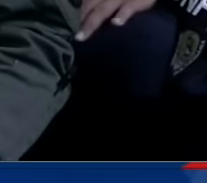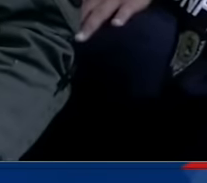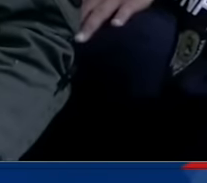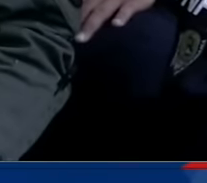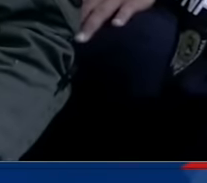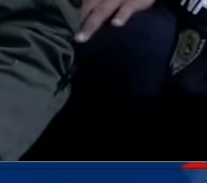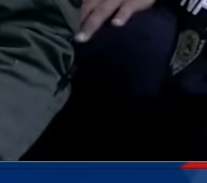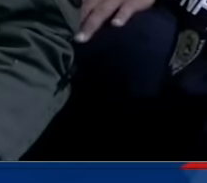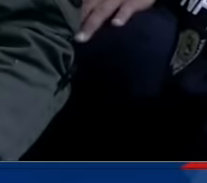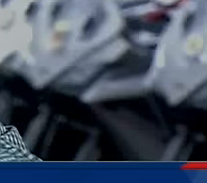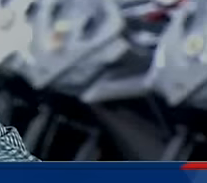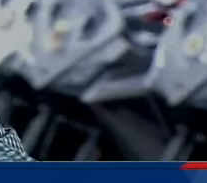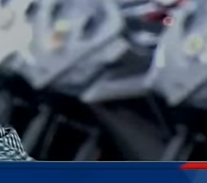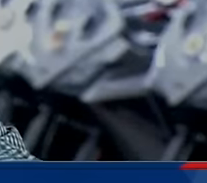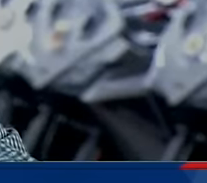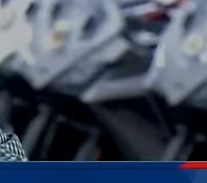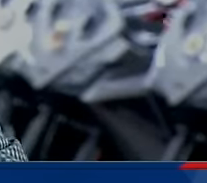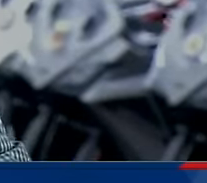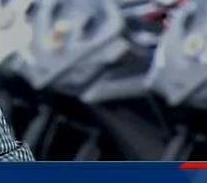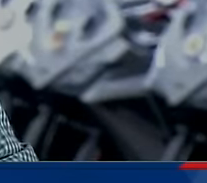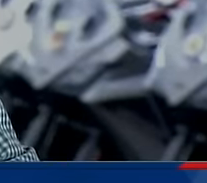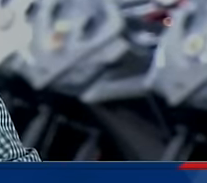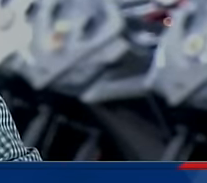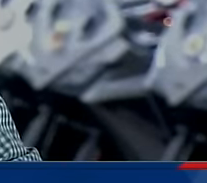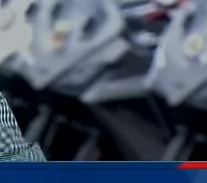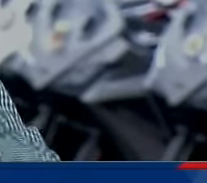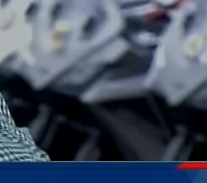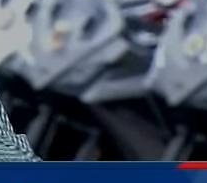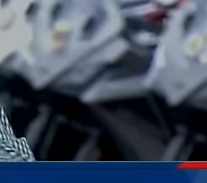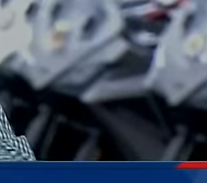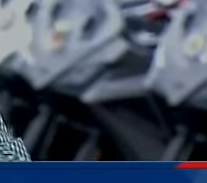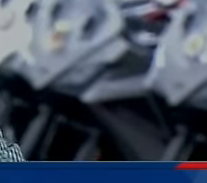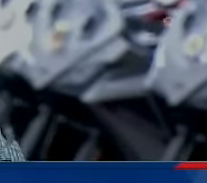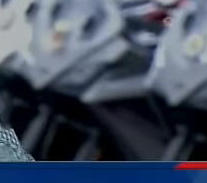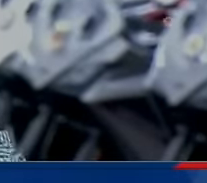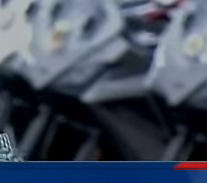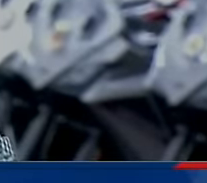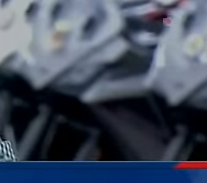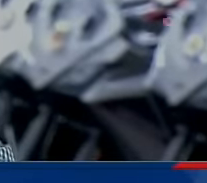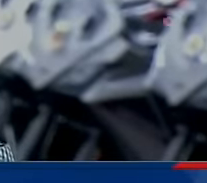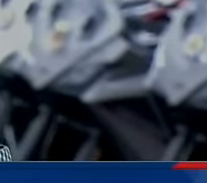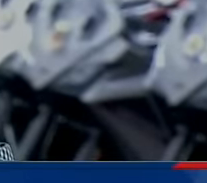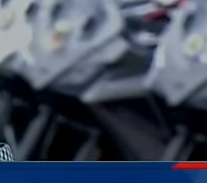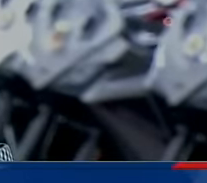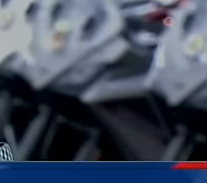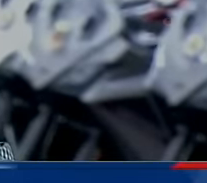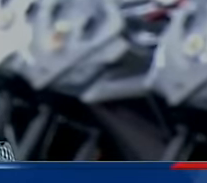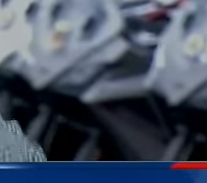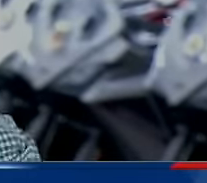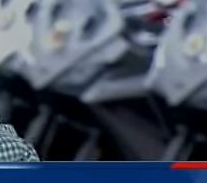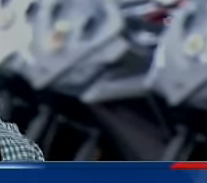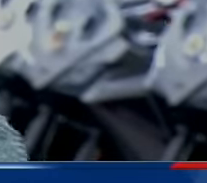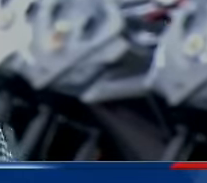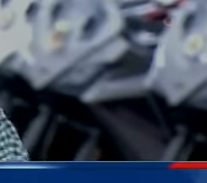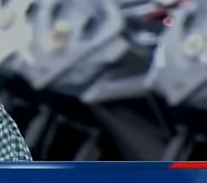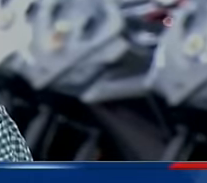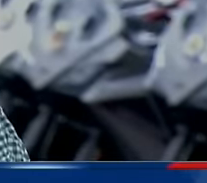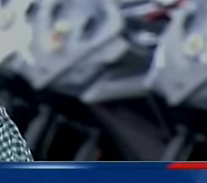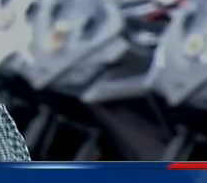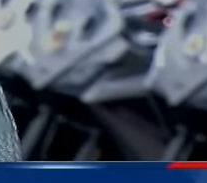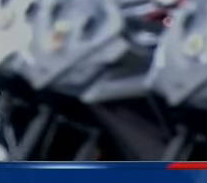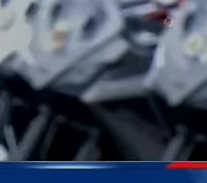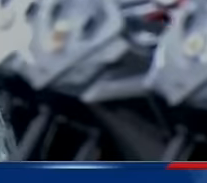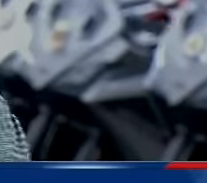América que, de acuerdo a las redes sociales y a los medios de comunicación, piensan que